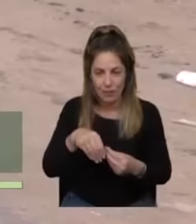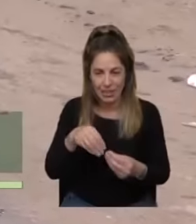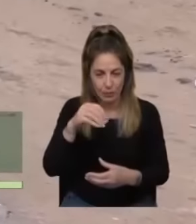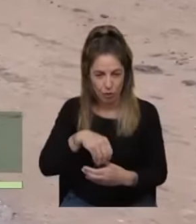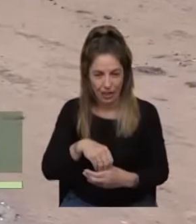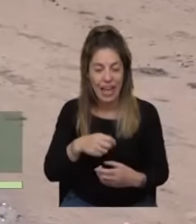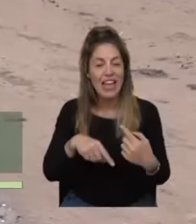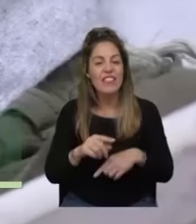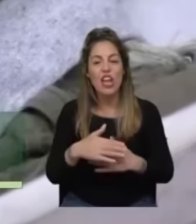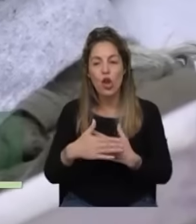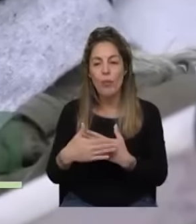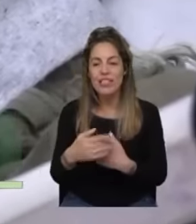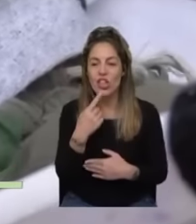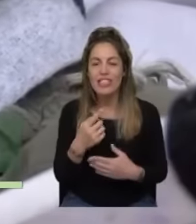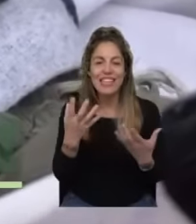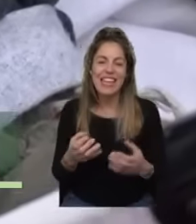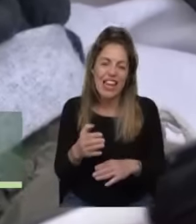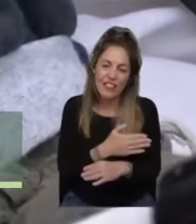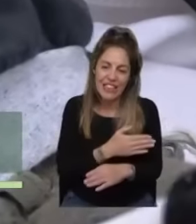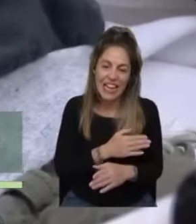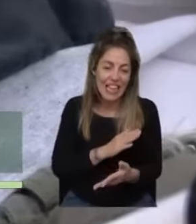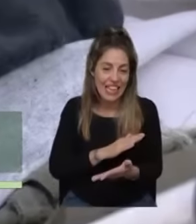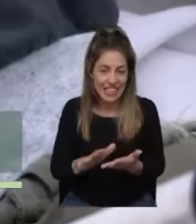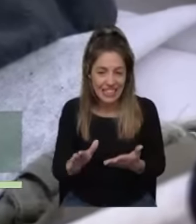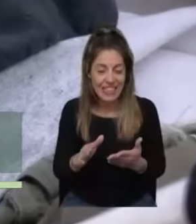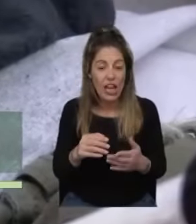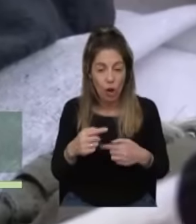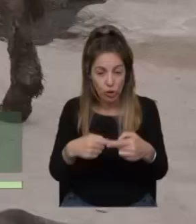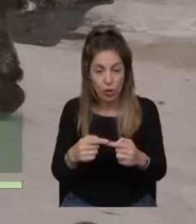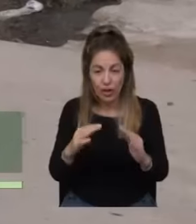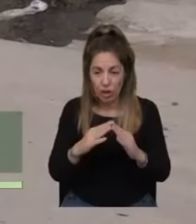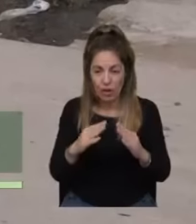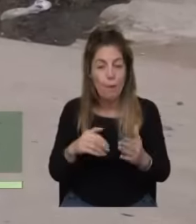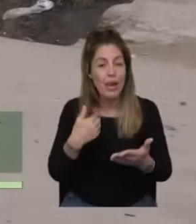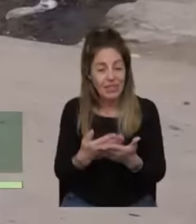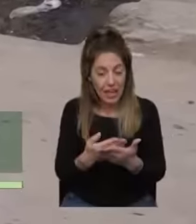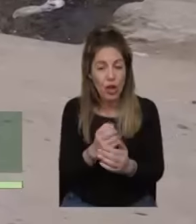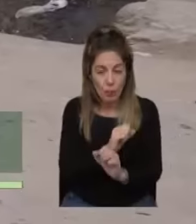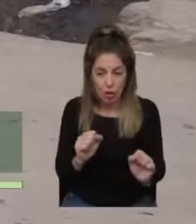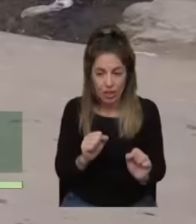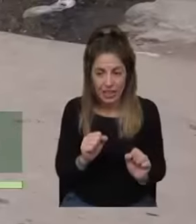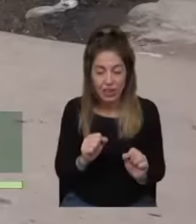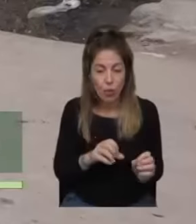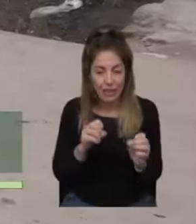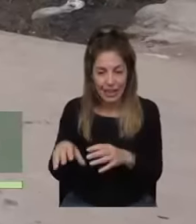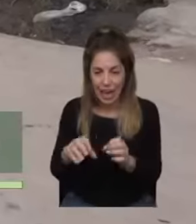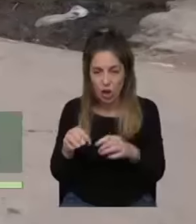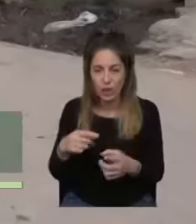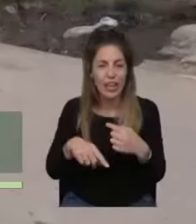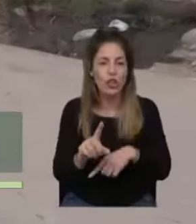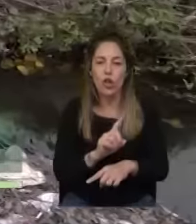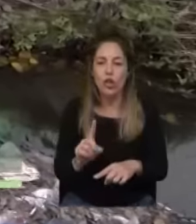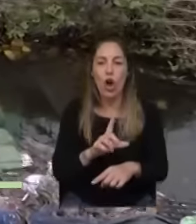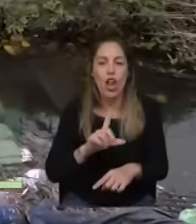involucradas. Si bien los vecinos sostienen que quieren evitar el desalojo y conservar sus viviendas, plantearon que estarían dispuestos a un realojo en tanto no